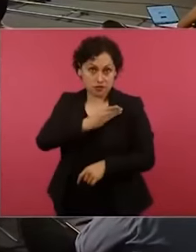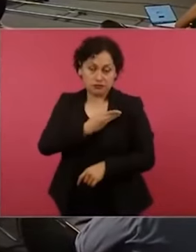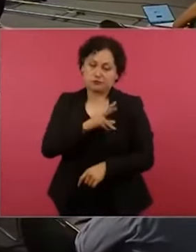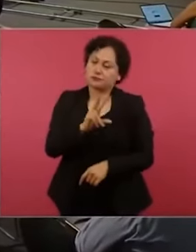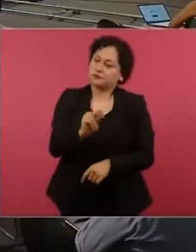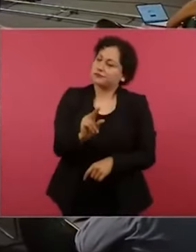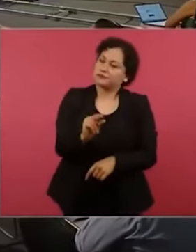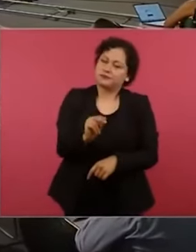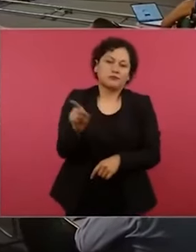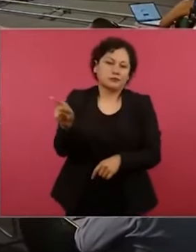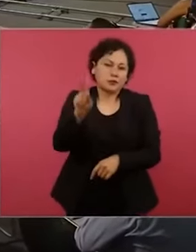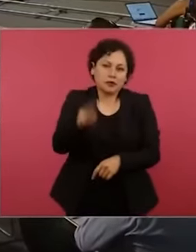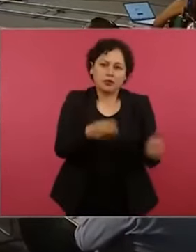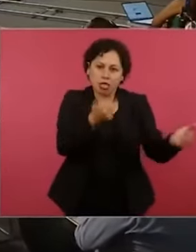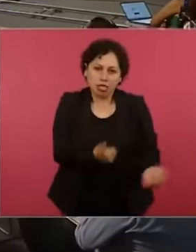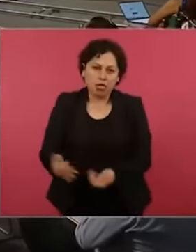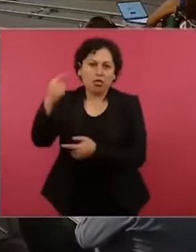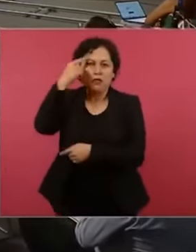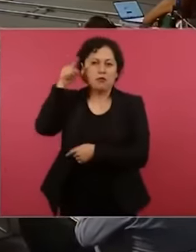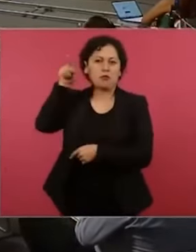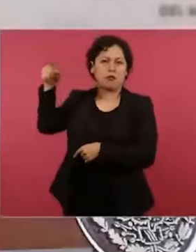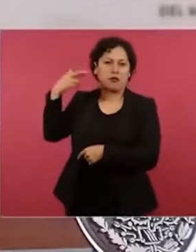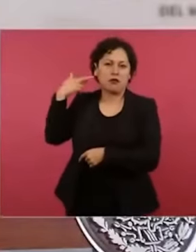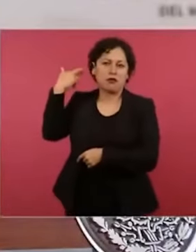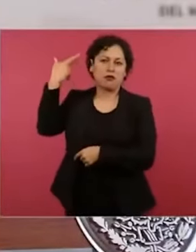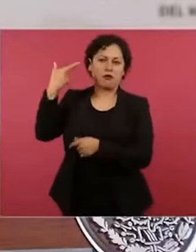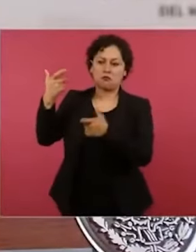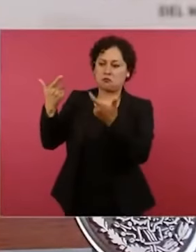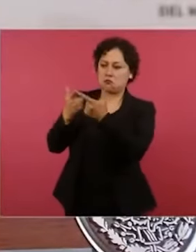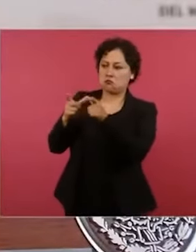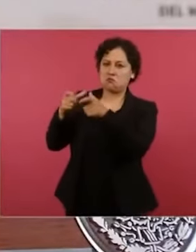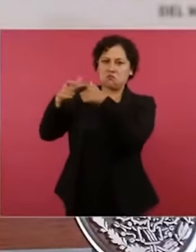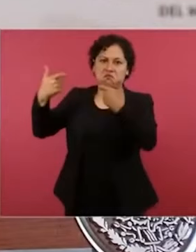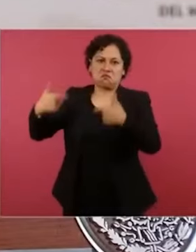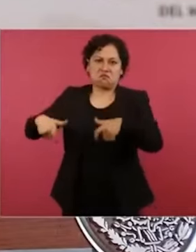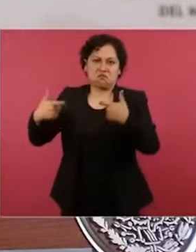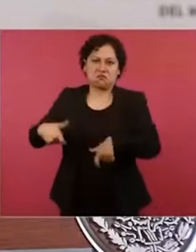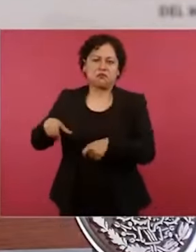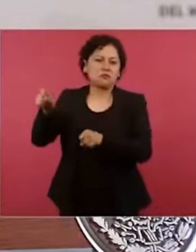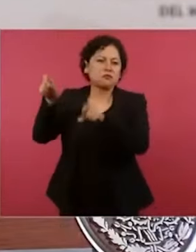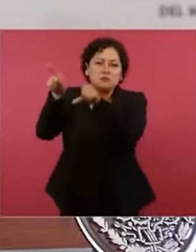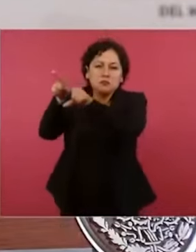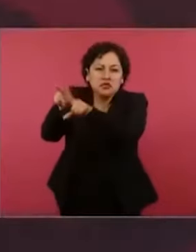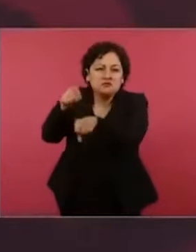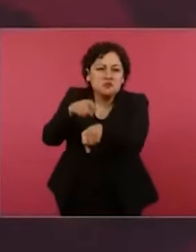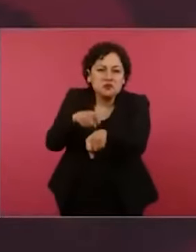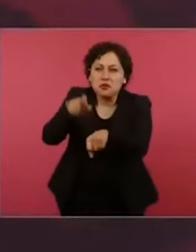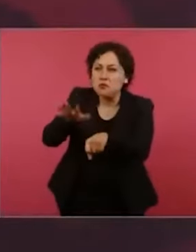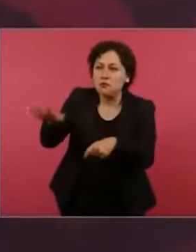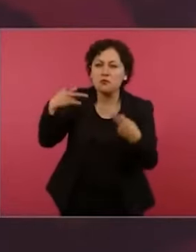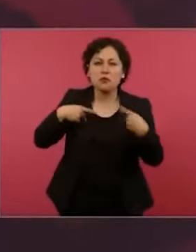que al mismo tiempo padecía de mucha pobreza de mucho abandono Entonces